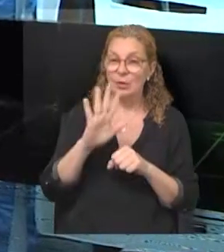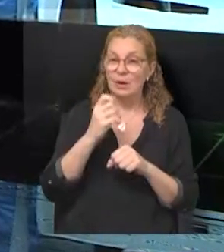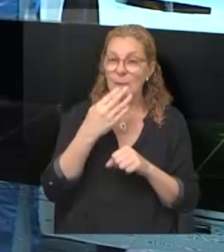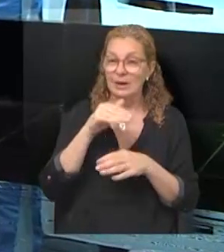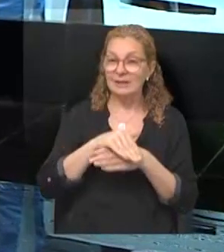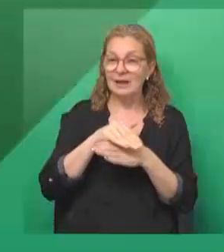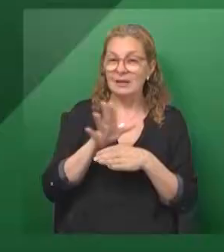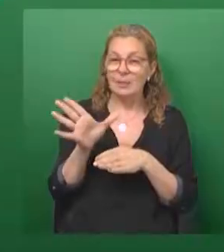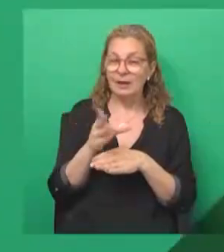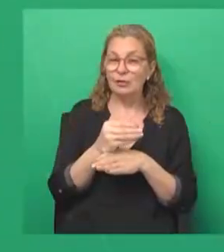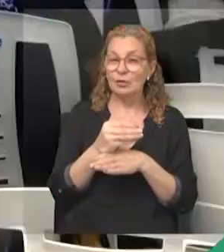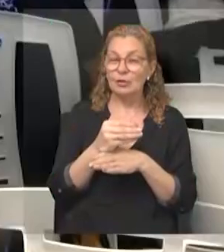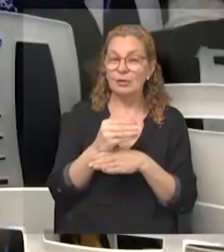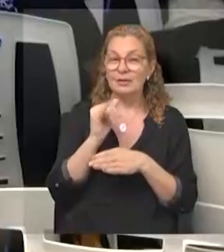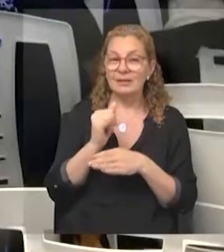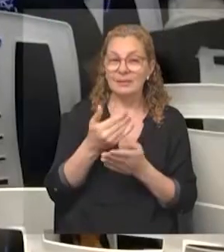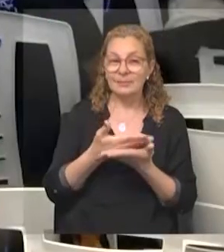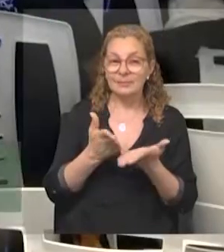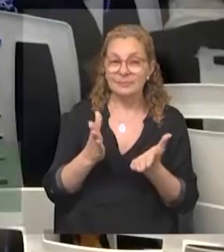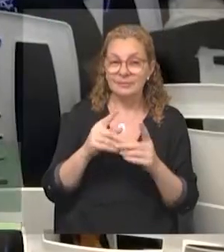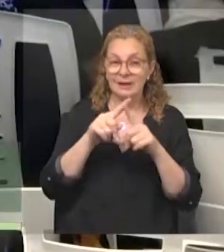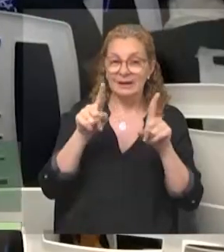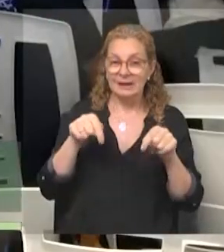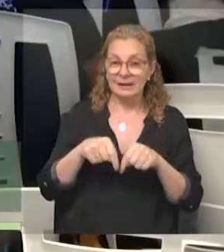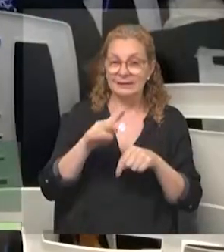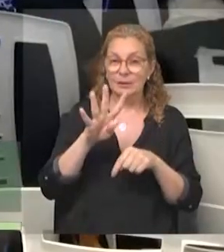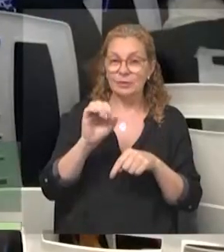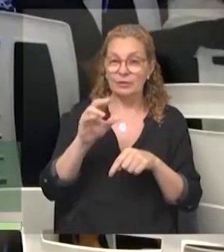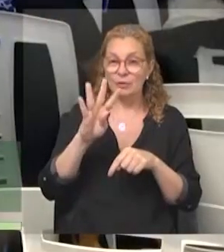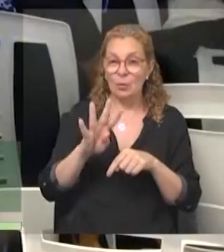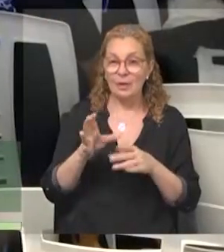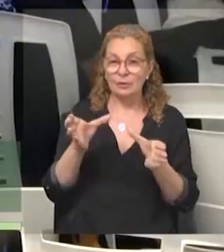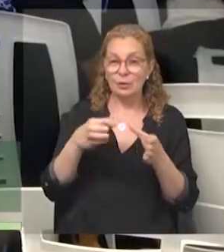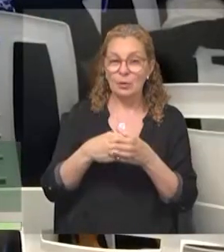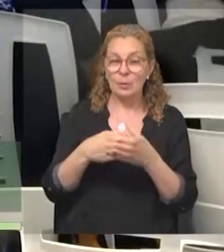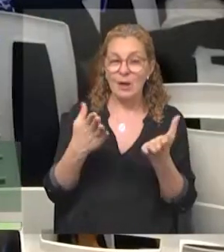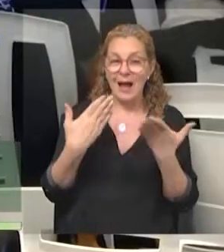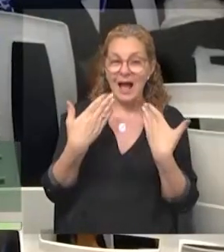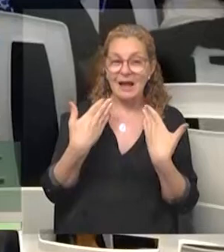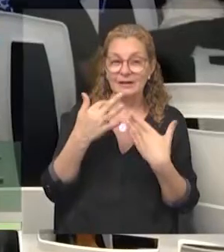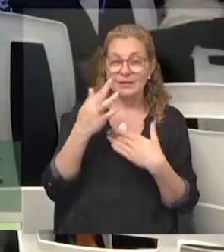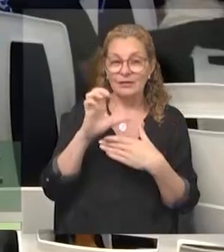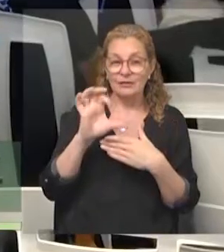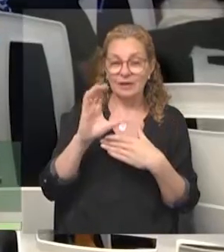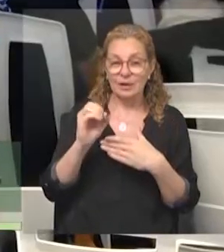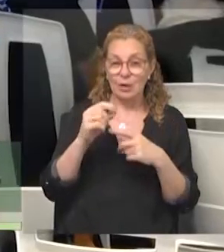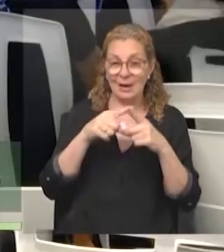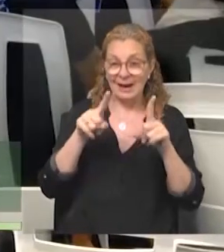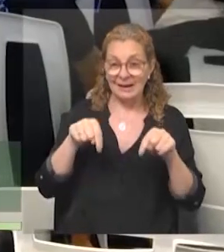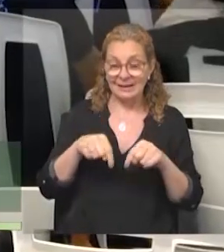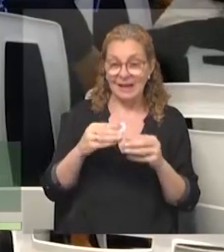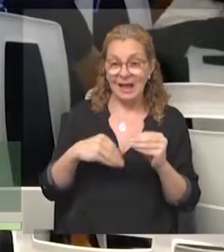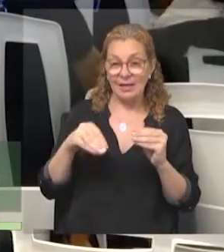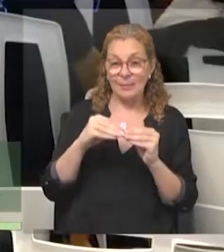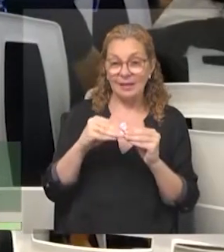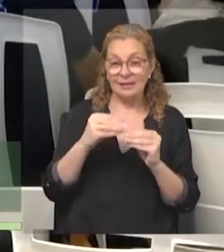Qué tal Buenas tardes para todas y todos Así es plenario de la lista 404 del sector aire fresco del partido Nacional la lista Además del